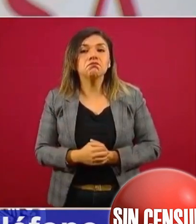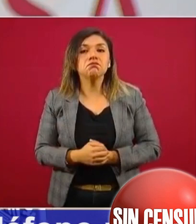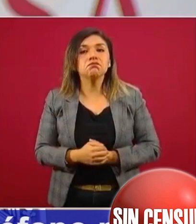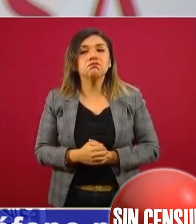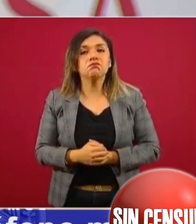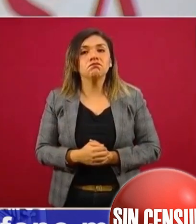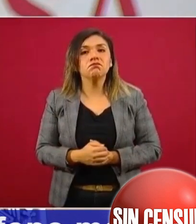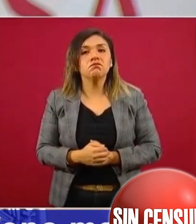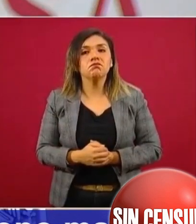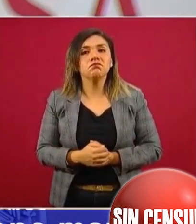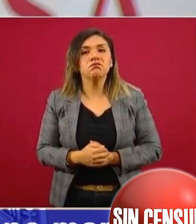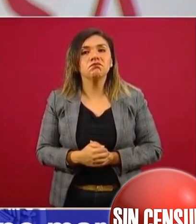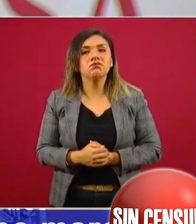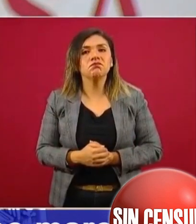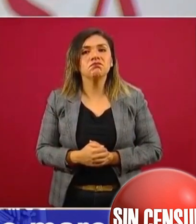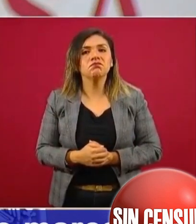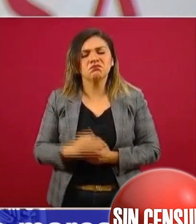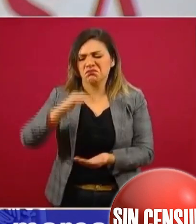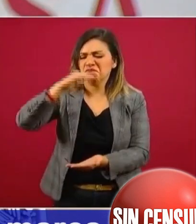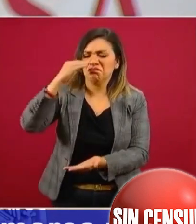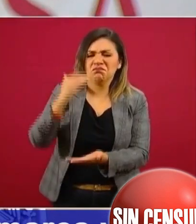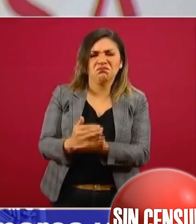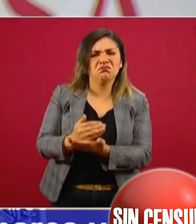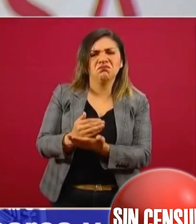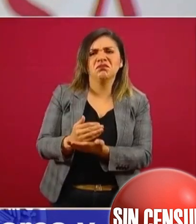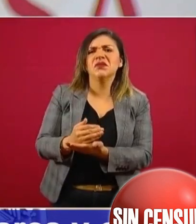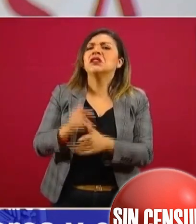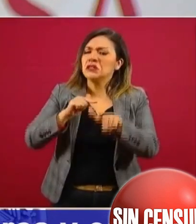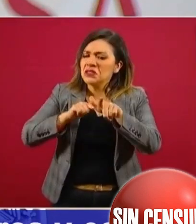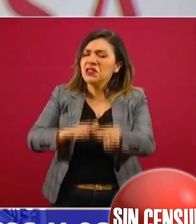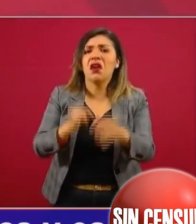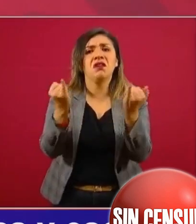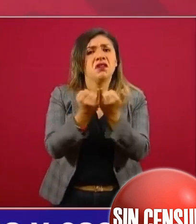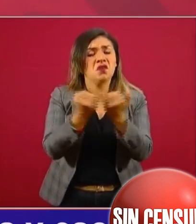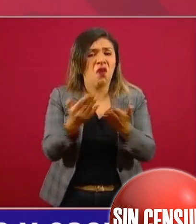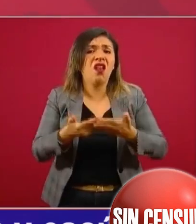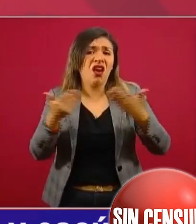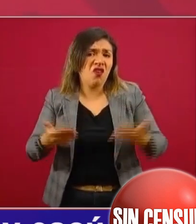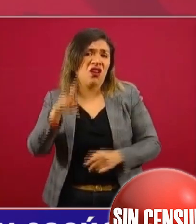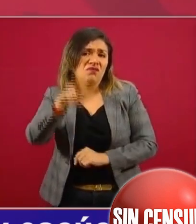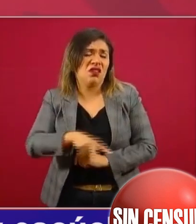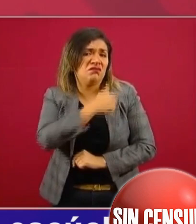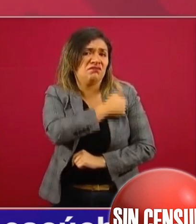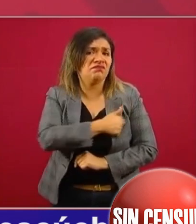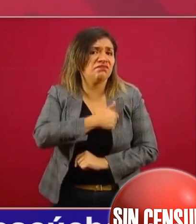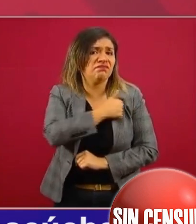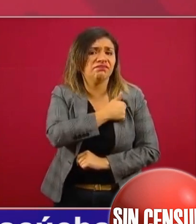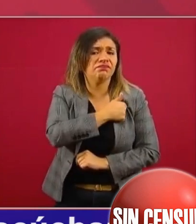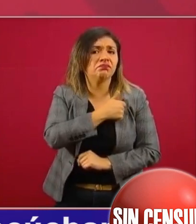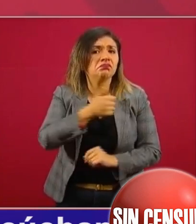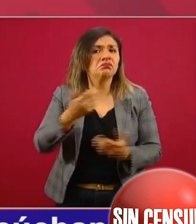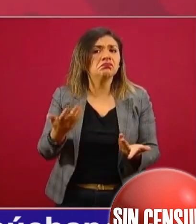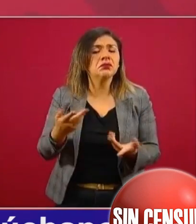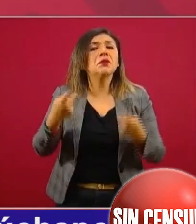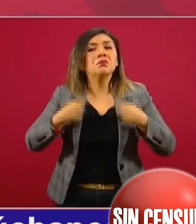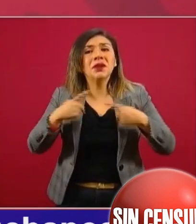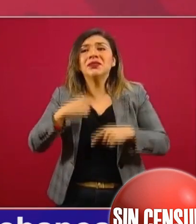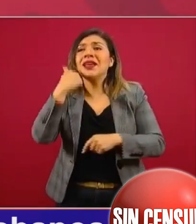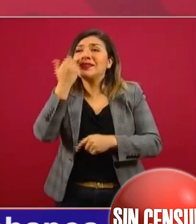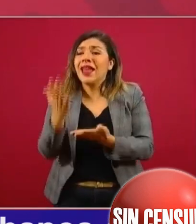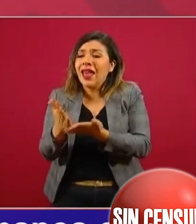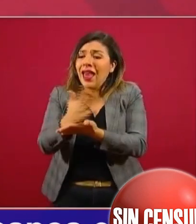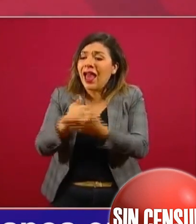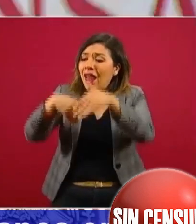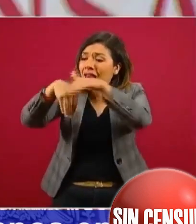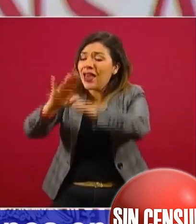se rechazaba, y todavía desgraciadamente se sigue haciendo, a quienes querían ingresar a las